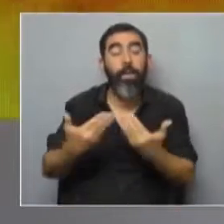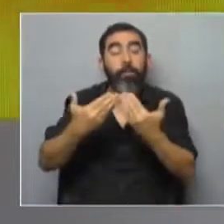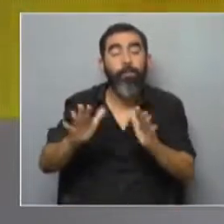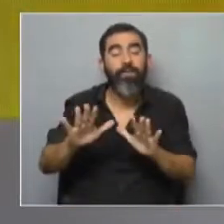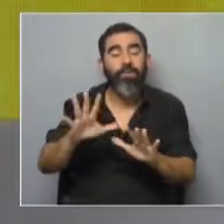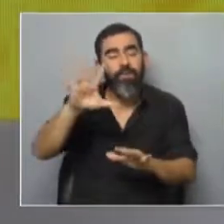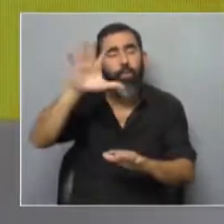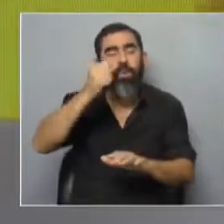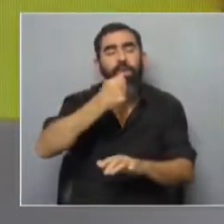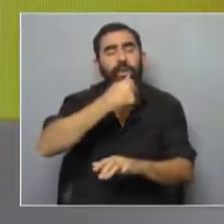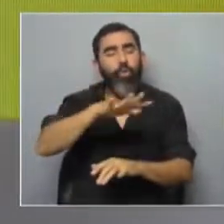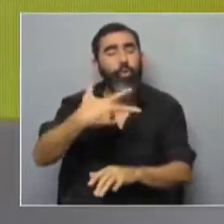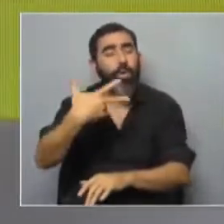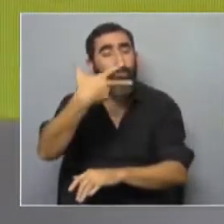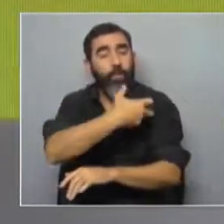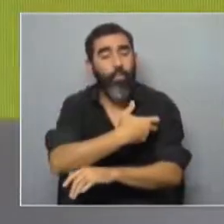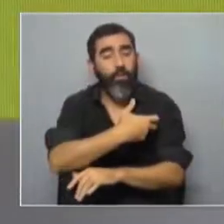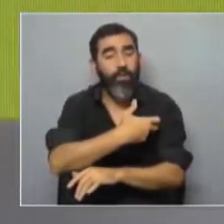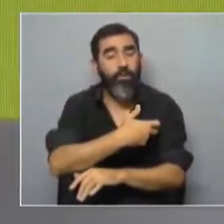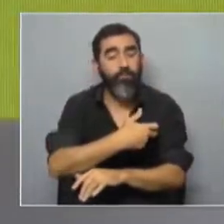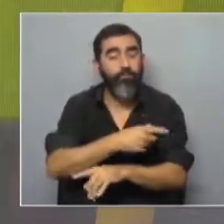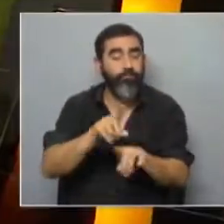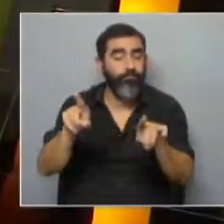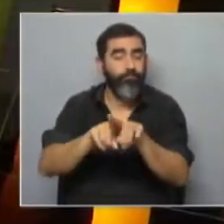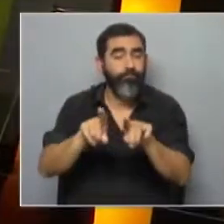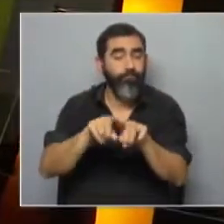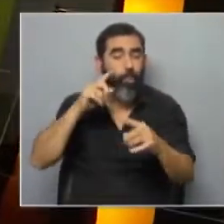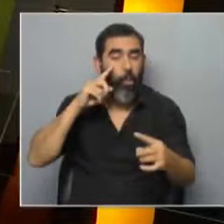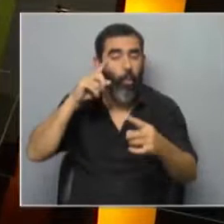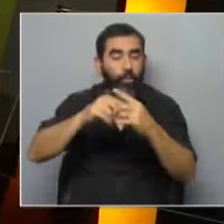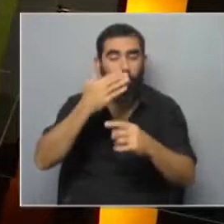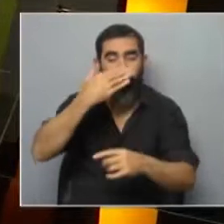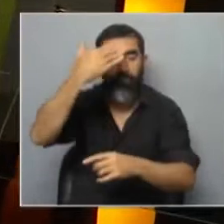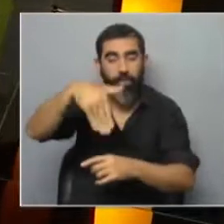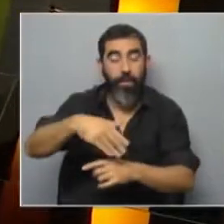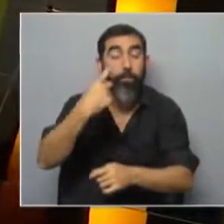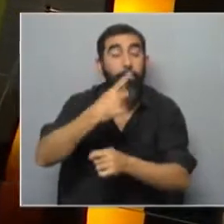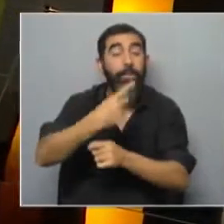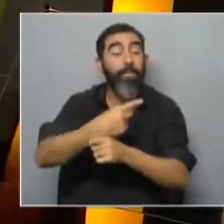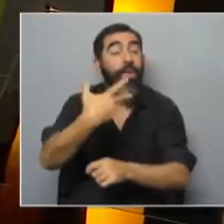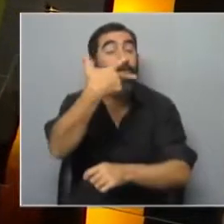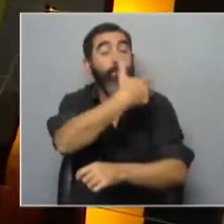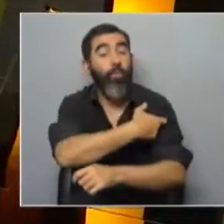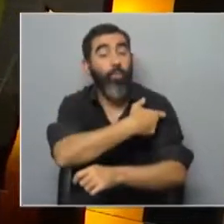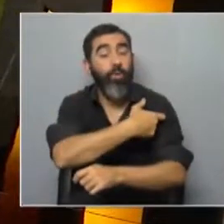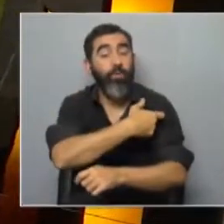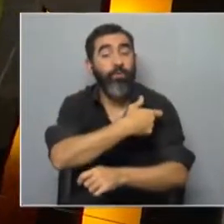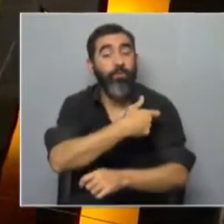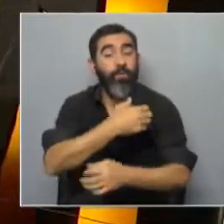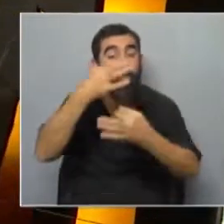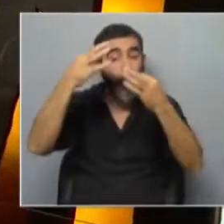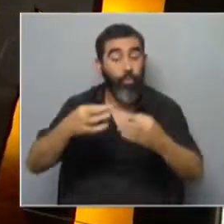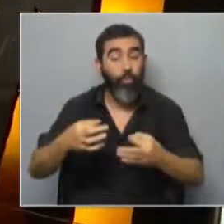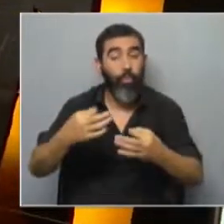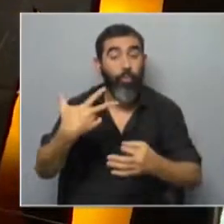poquito recordar la historia de las vacunas porque tiene que ver hacia dónde vamos a llegar. La primera vacuna fue